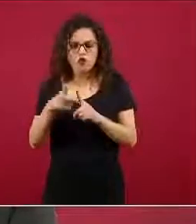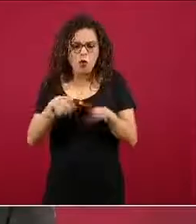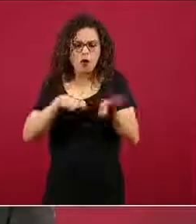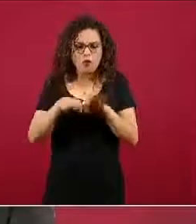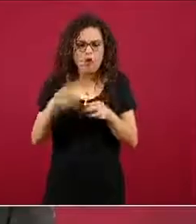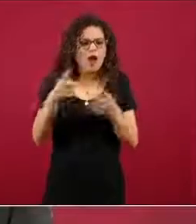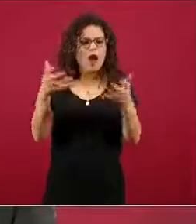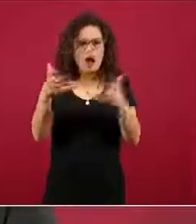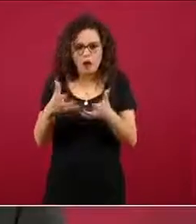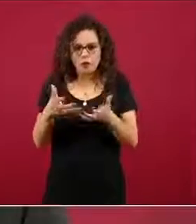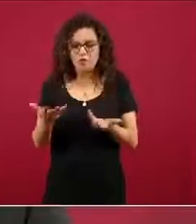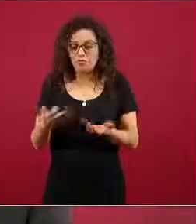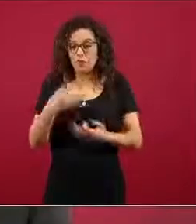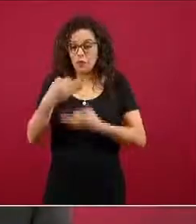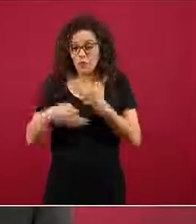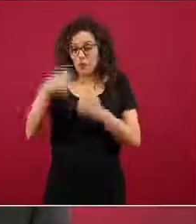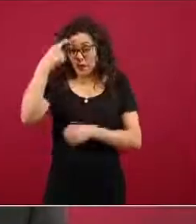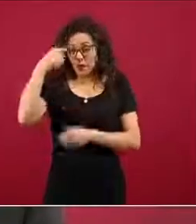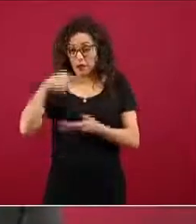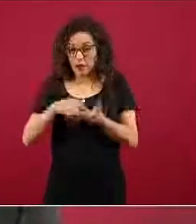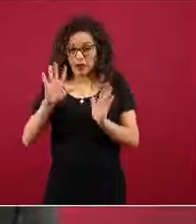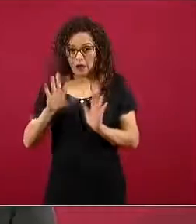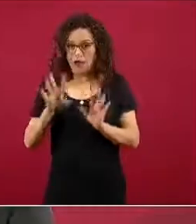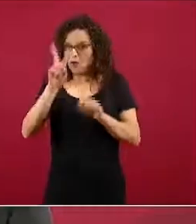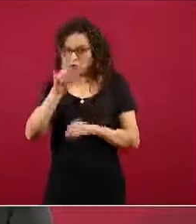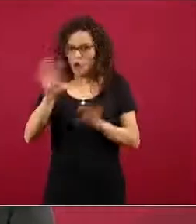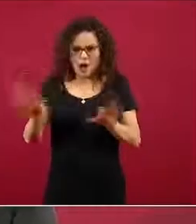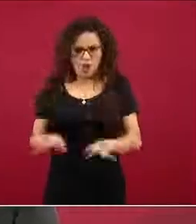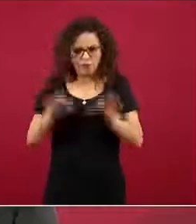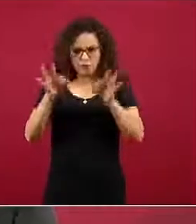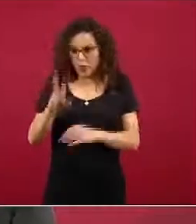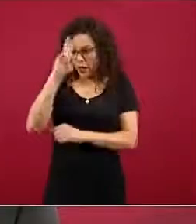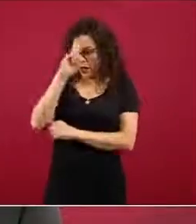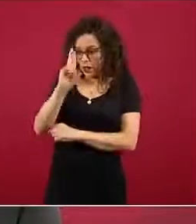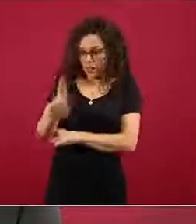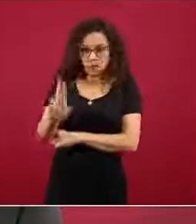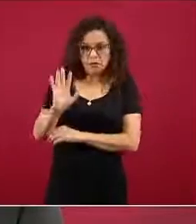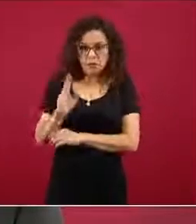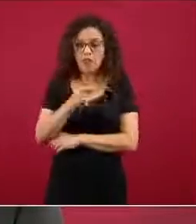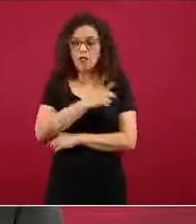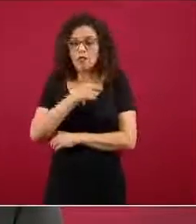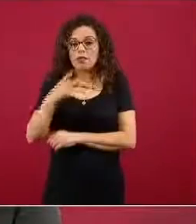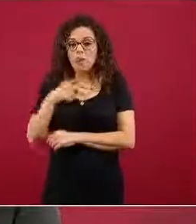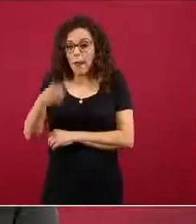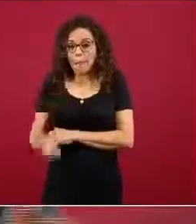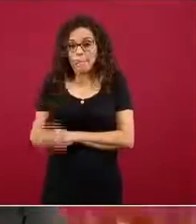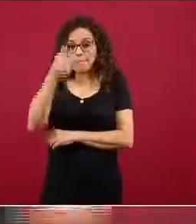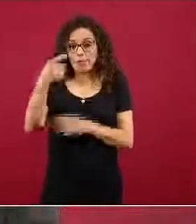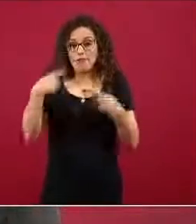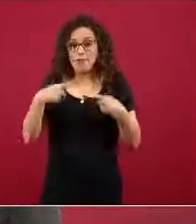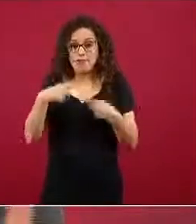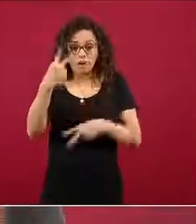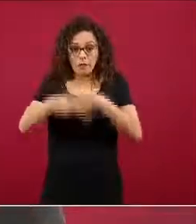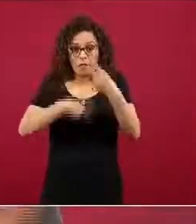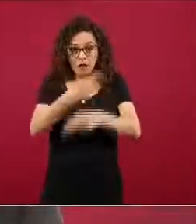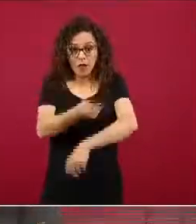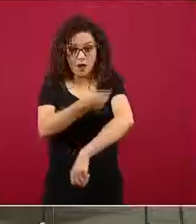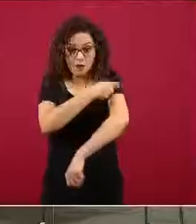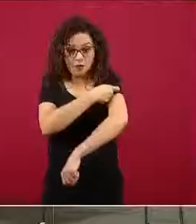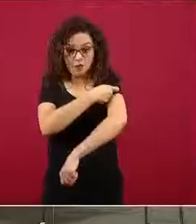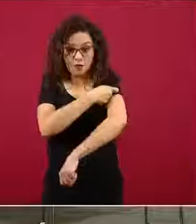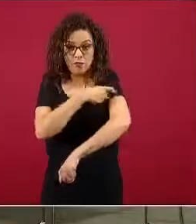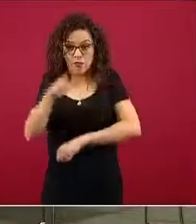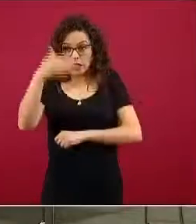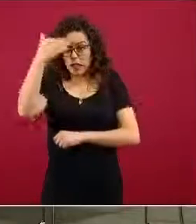Y todo el mundo estima, y es completamente legítimo, completamente respetable, que debe ser la primera persona en vacunarse si se autoidentifica en un